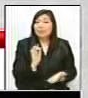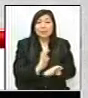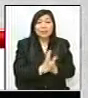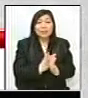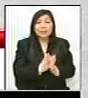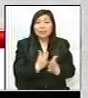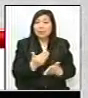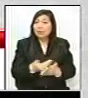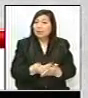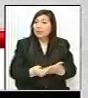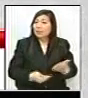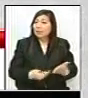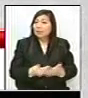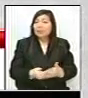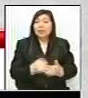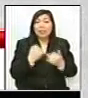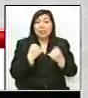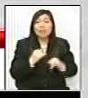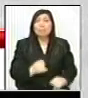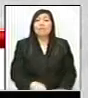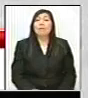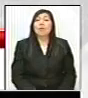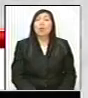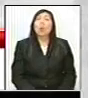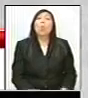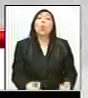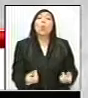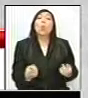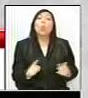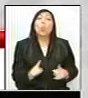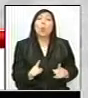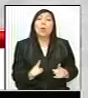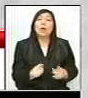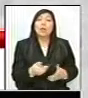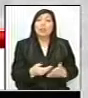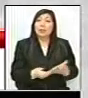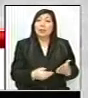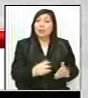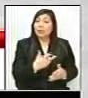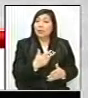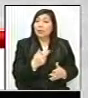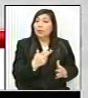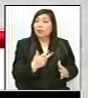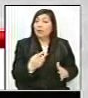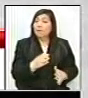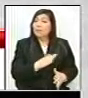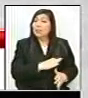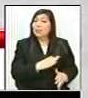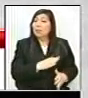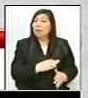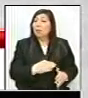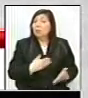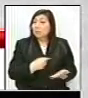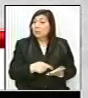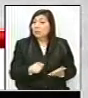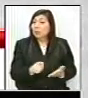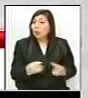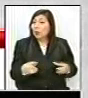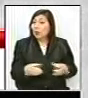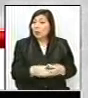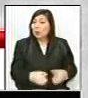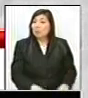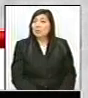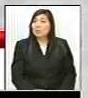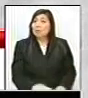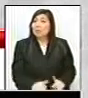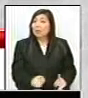el oficio que nos informe cuándo el oficio 337 de la Fiscalía fue remitido a la subcomisión,